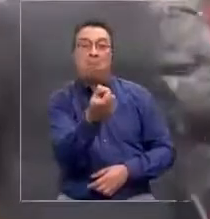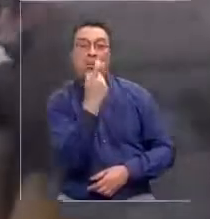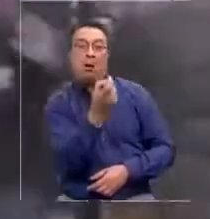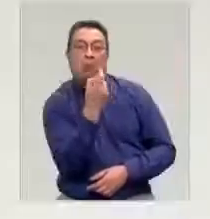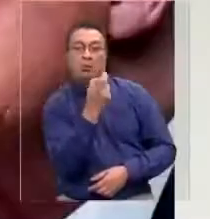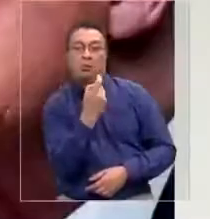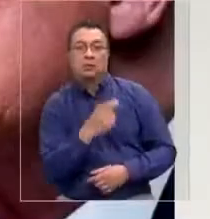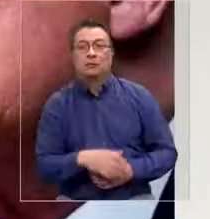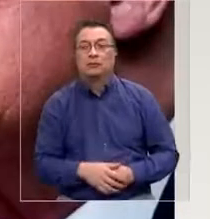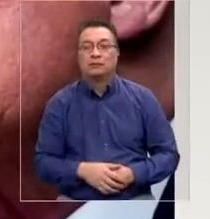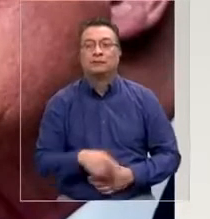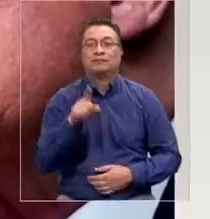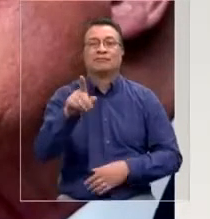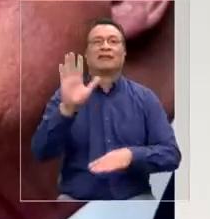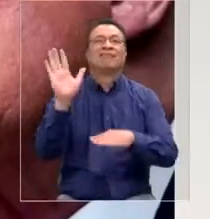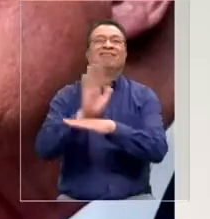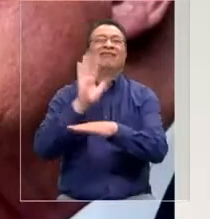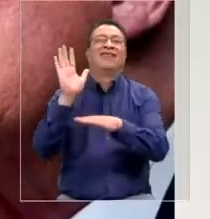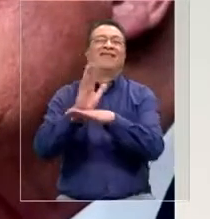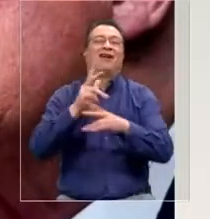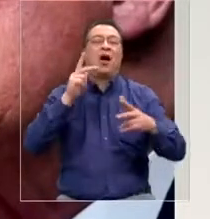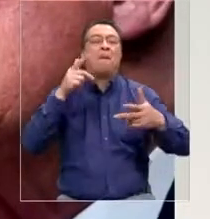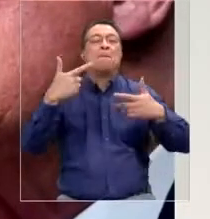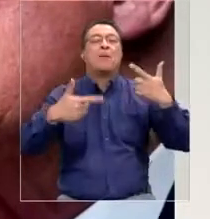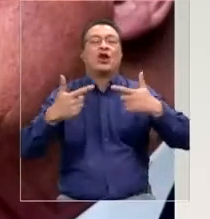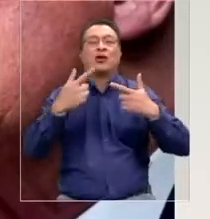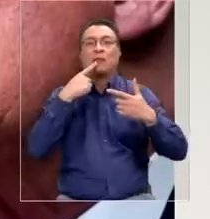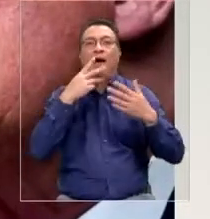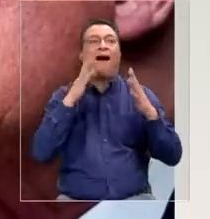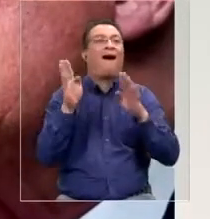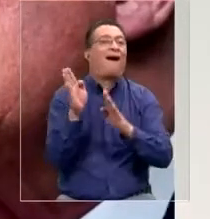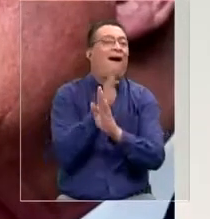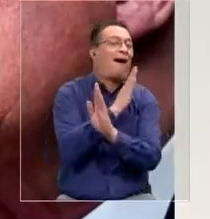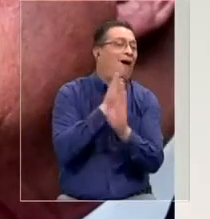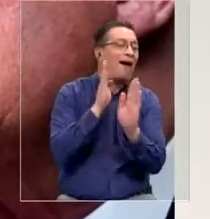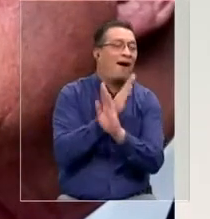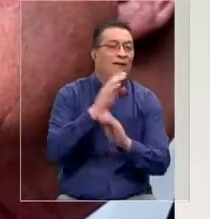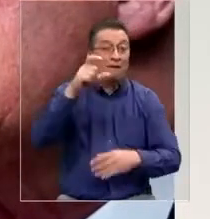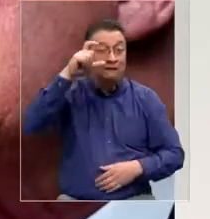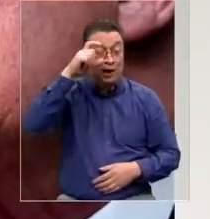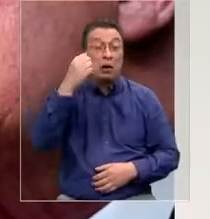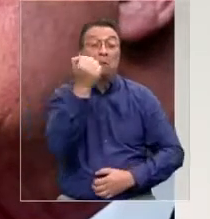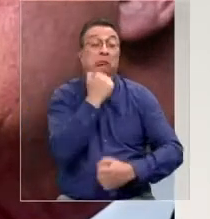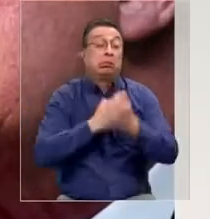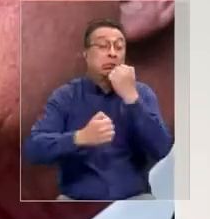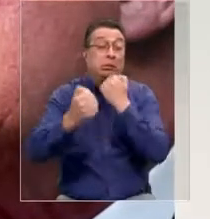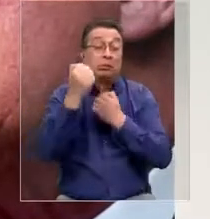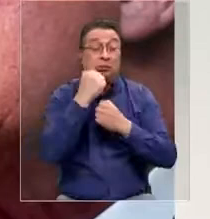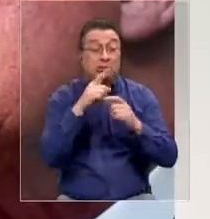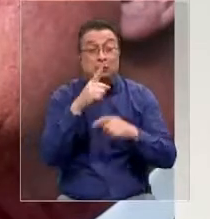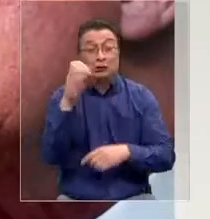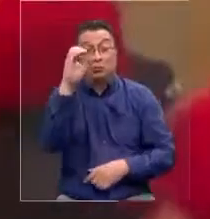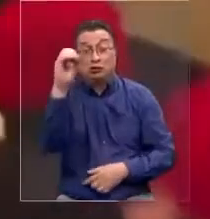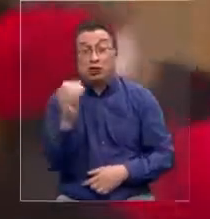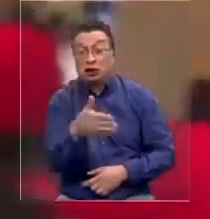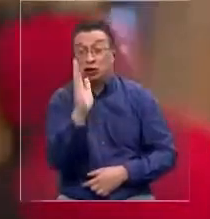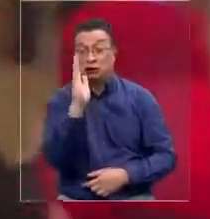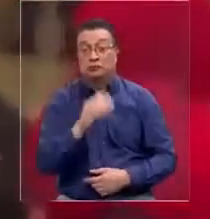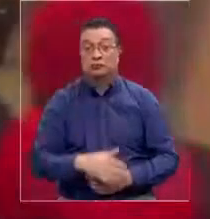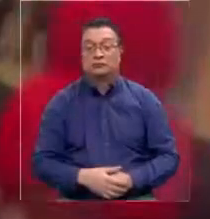acusaciones. Este teatro político es simplemente una distracción ante el hecho de que Biden ha fallado total y completamente.